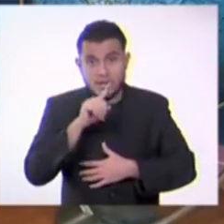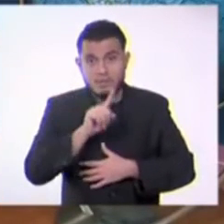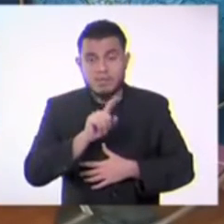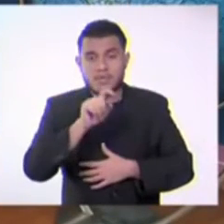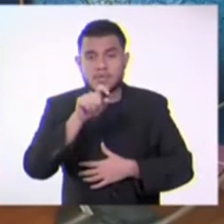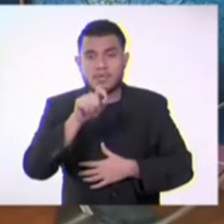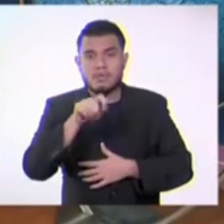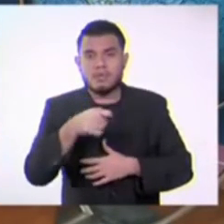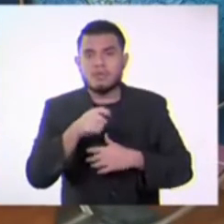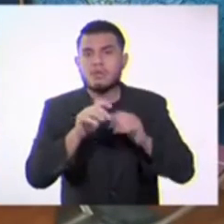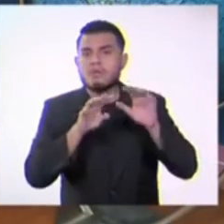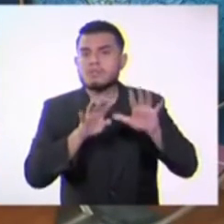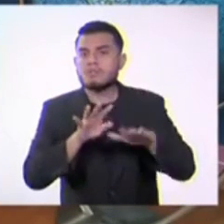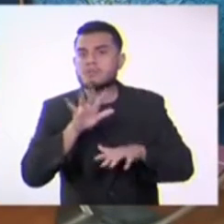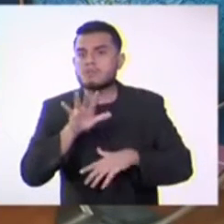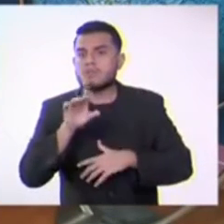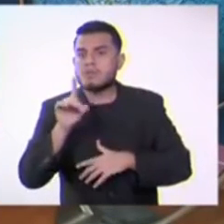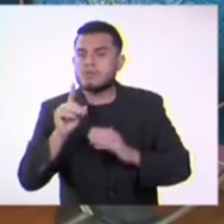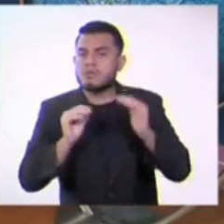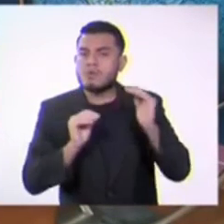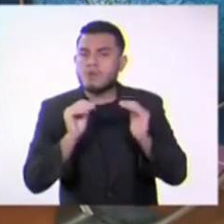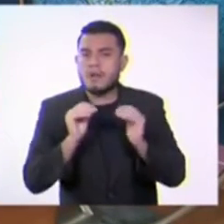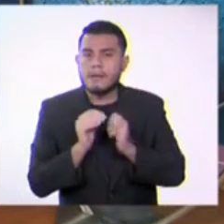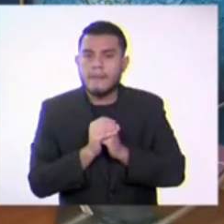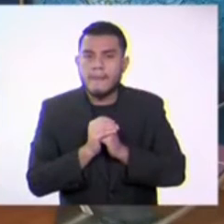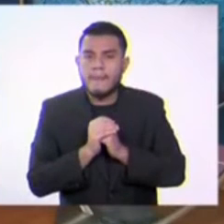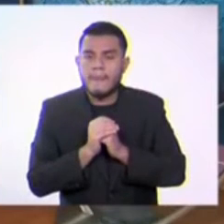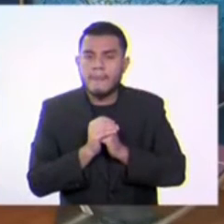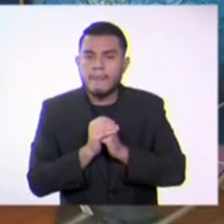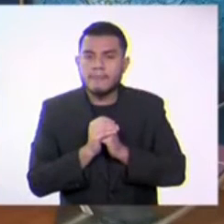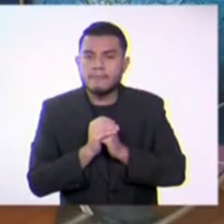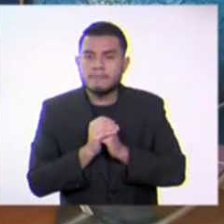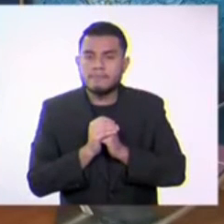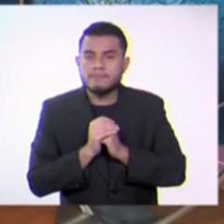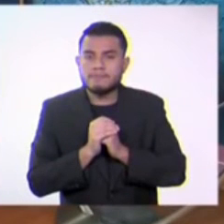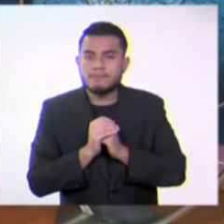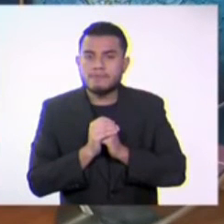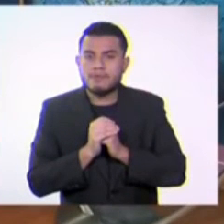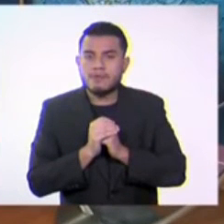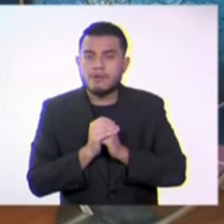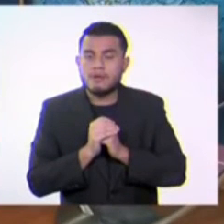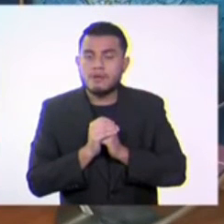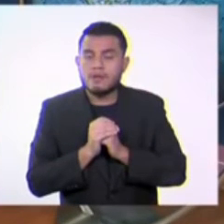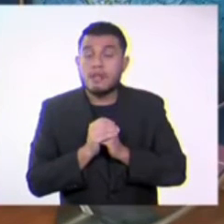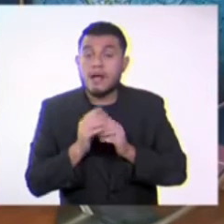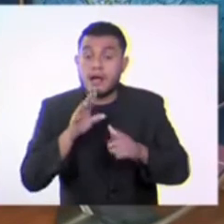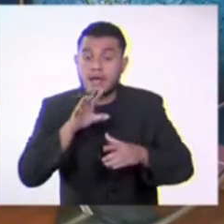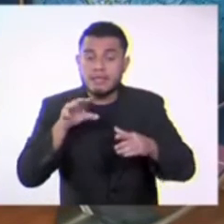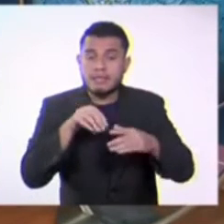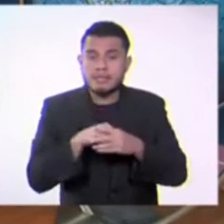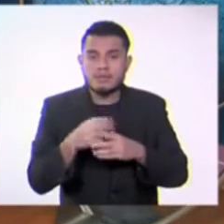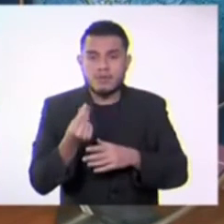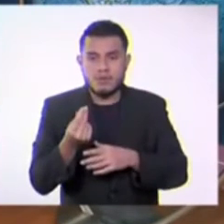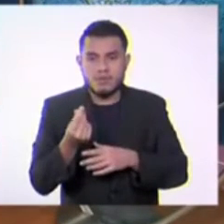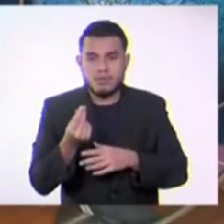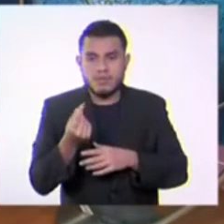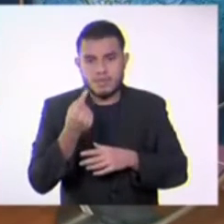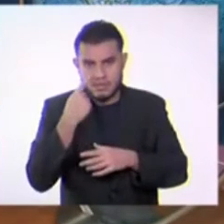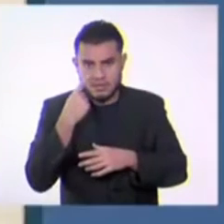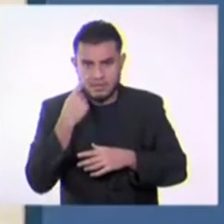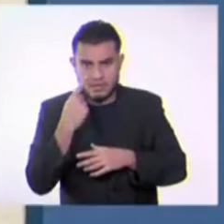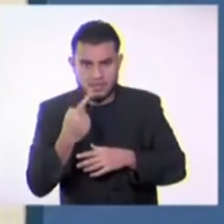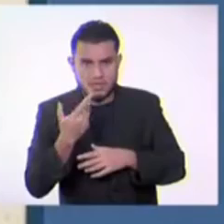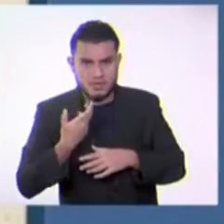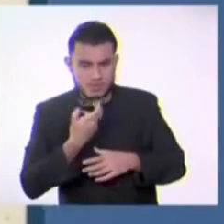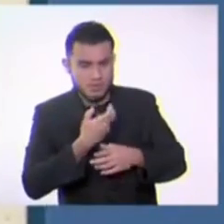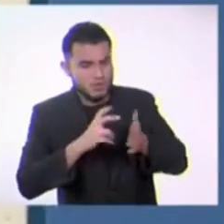1951 también se reafianza la integración económica. Como ves, uno de los perfiles que